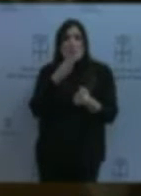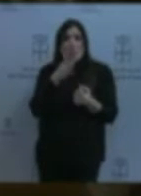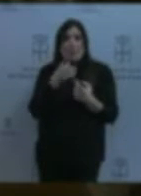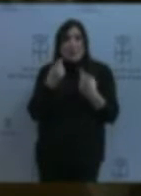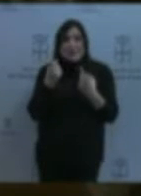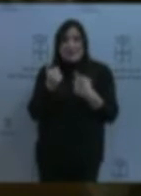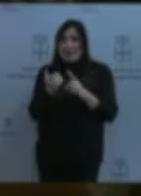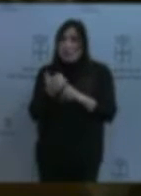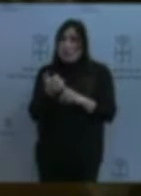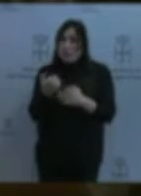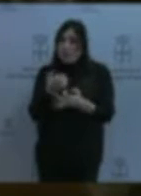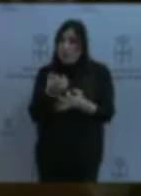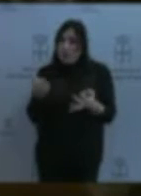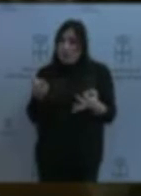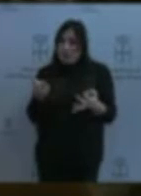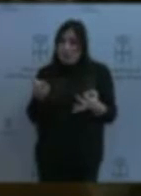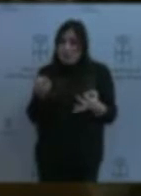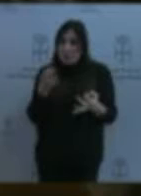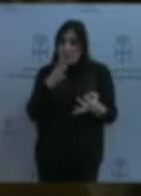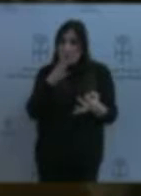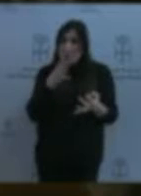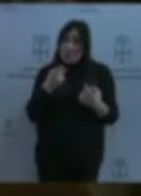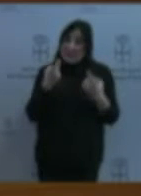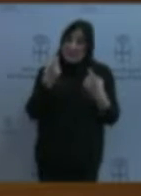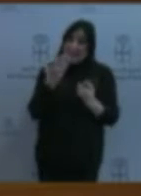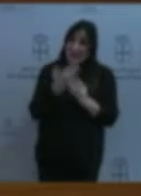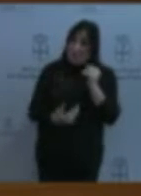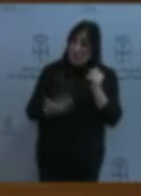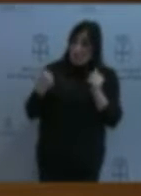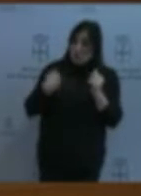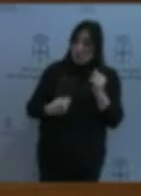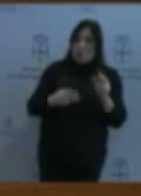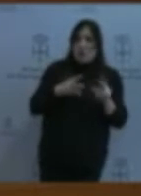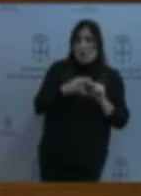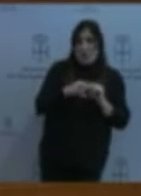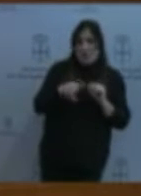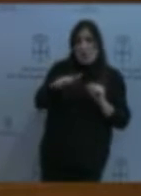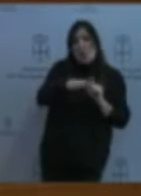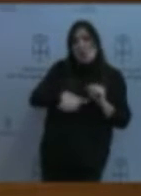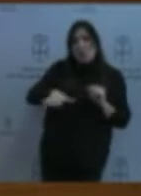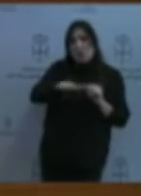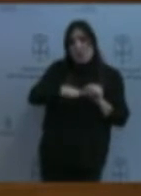que... Se trata de una zona con dinámica marina muy compleja,